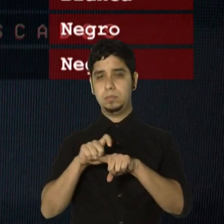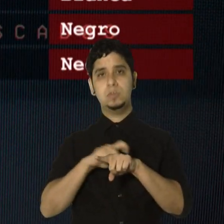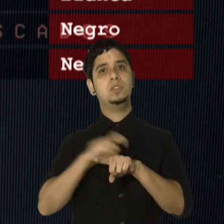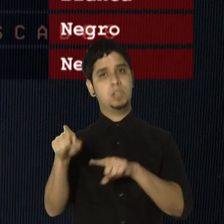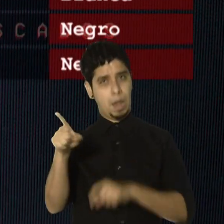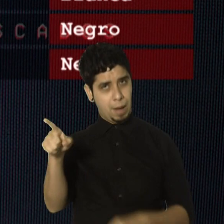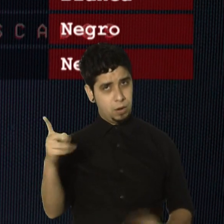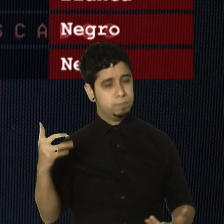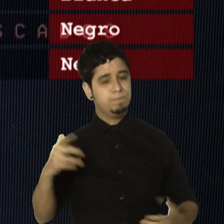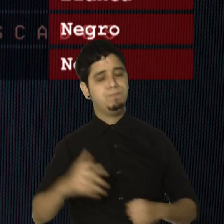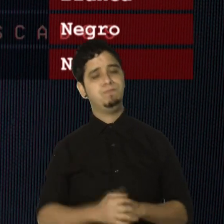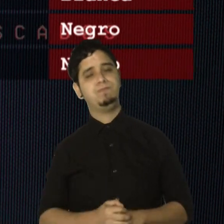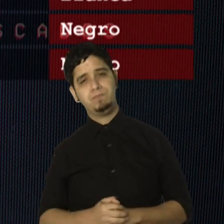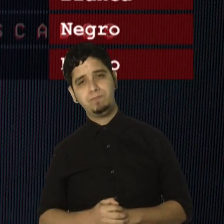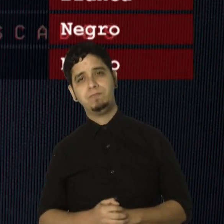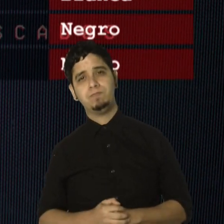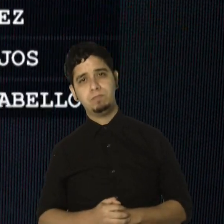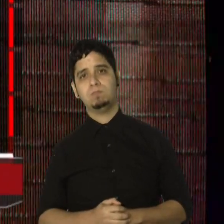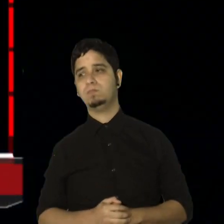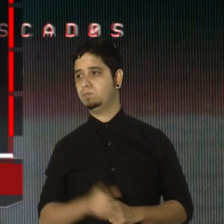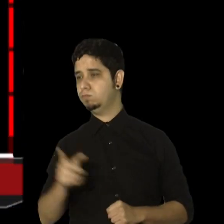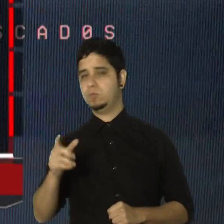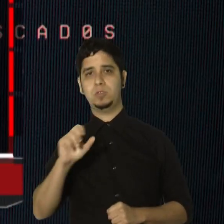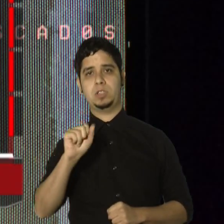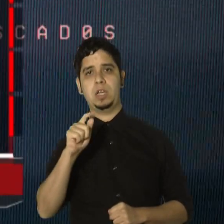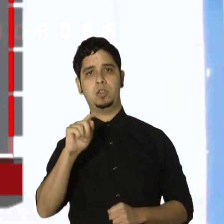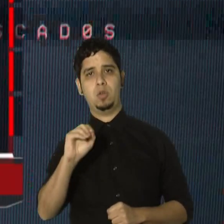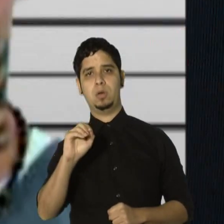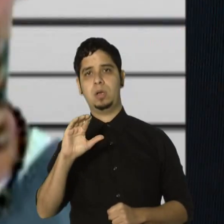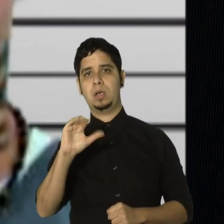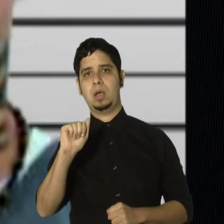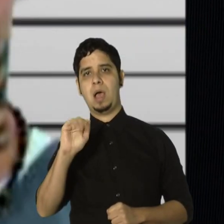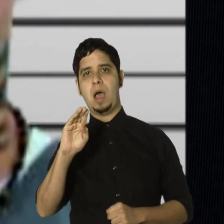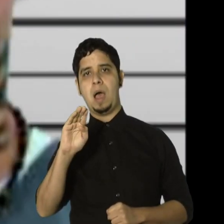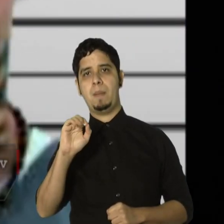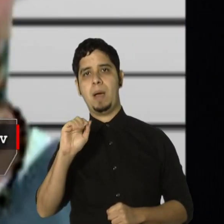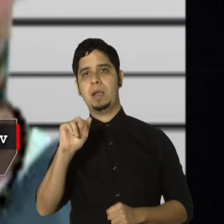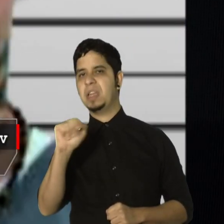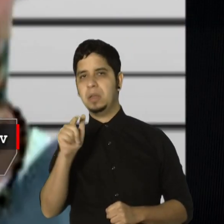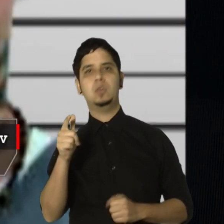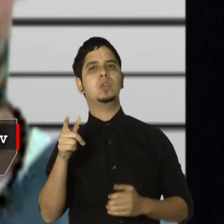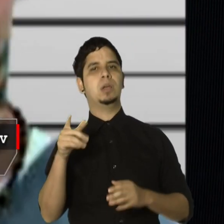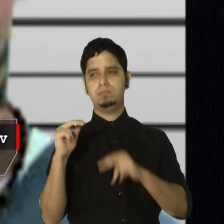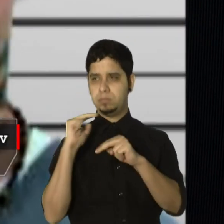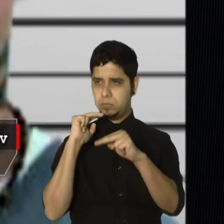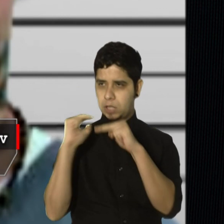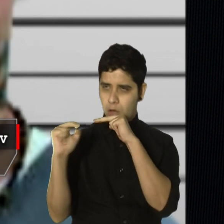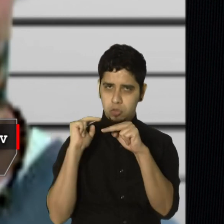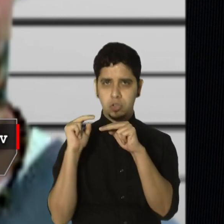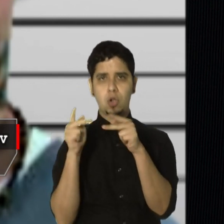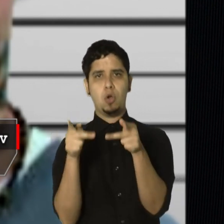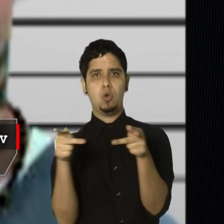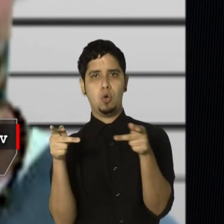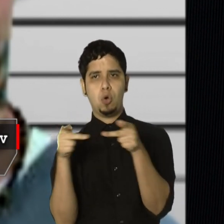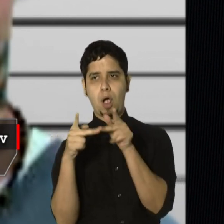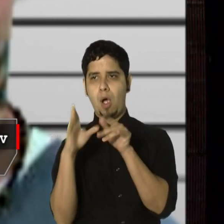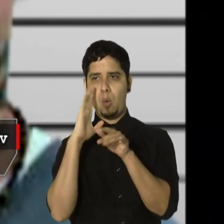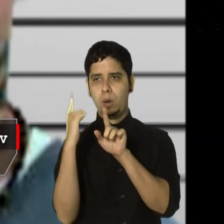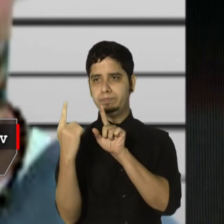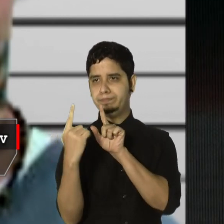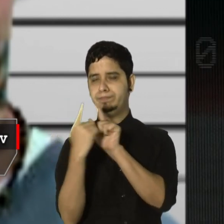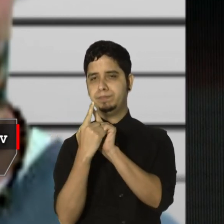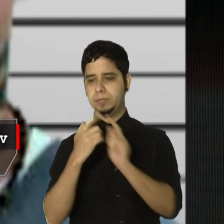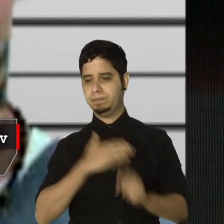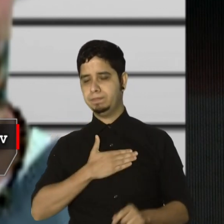Corrección, llama al Sargento Cabaña, negocie la forma y el sitio y manera que usted se va a